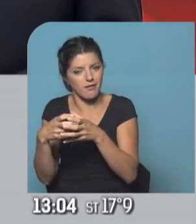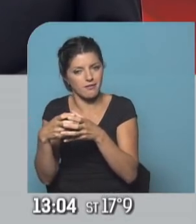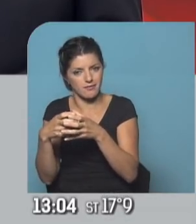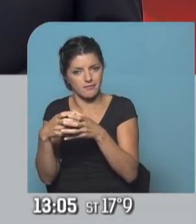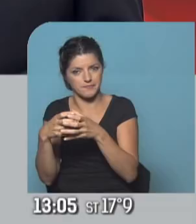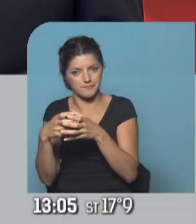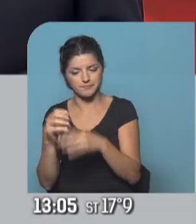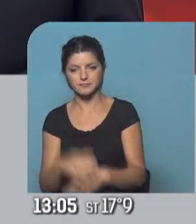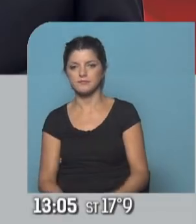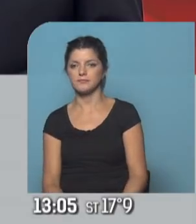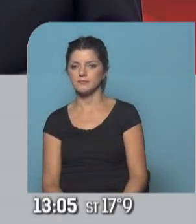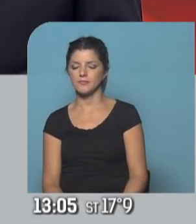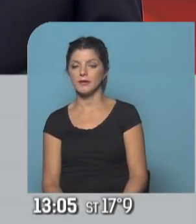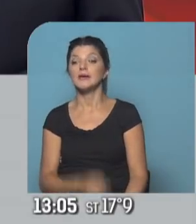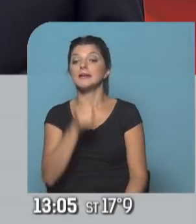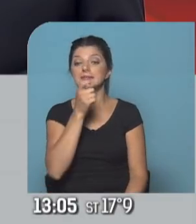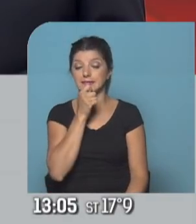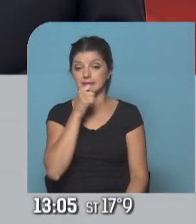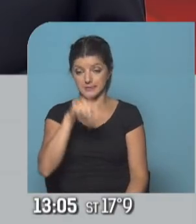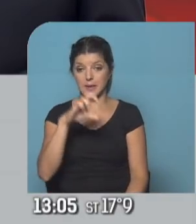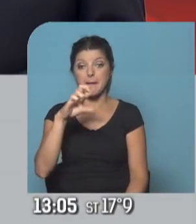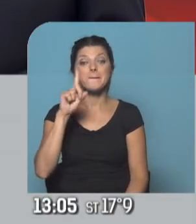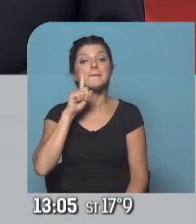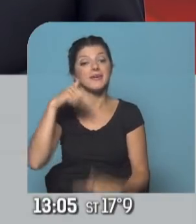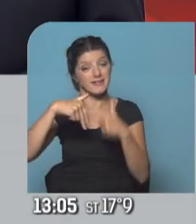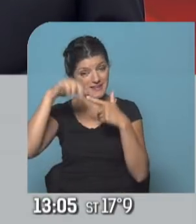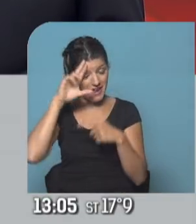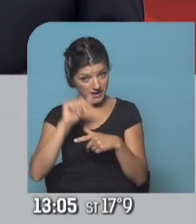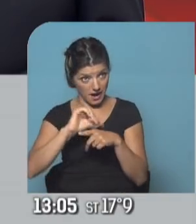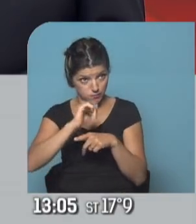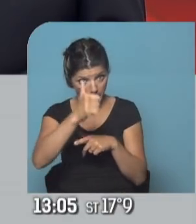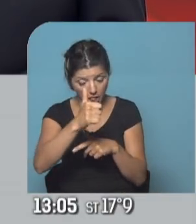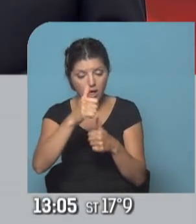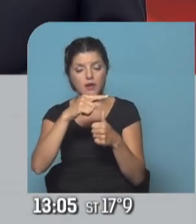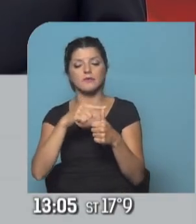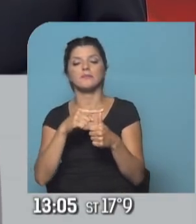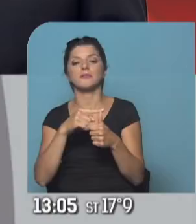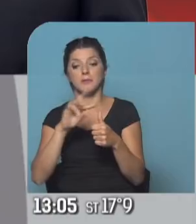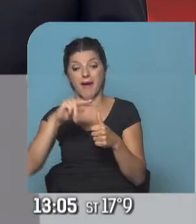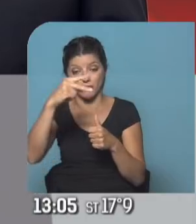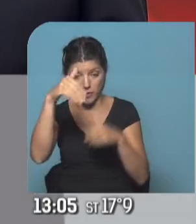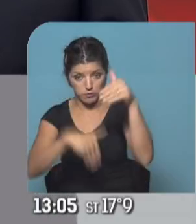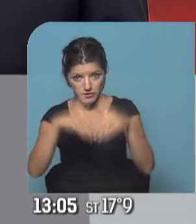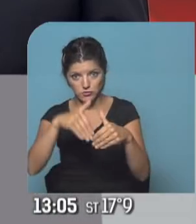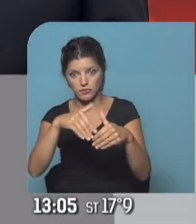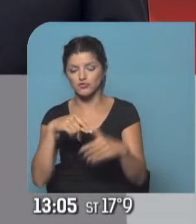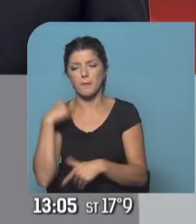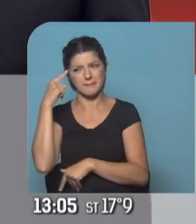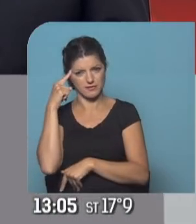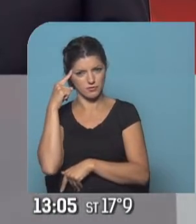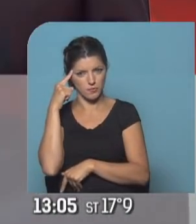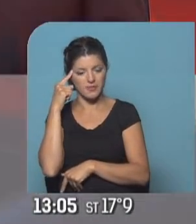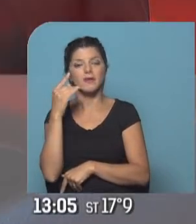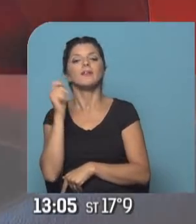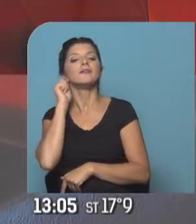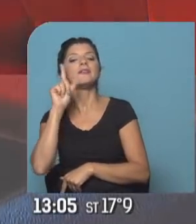crecimiento, si Piñera sale primero, como tú indicas, de la mayor competitividad de Guillier